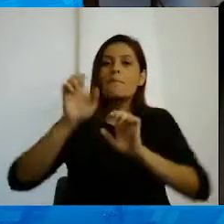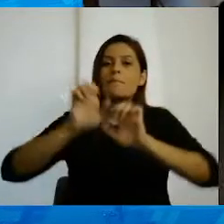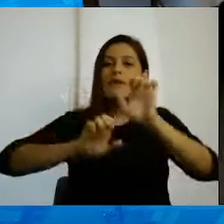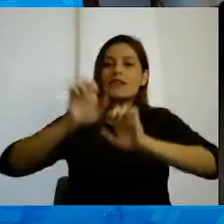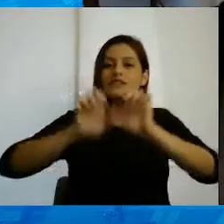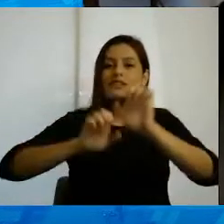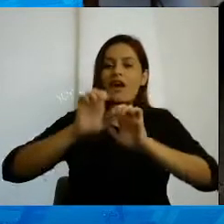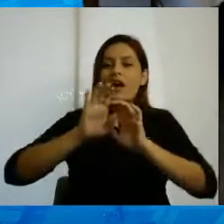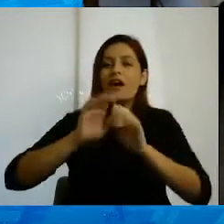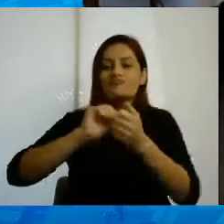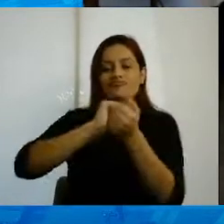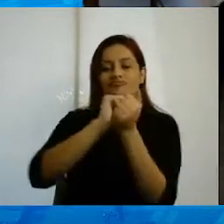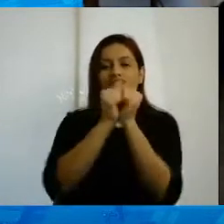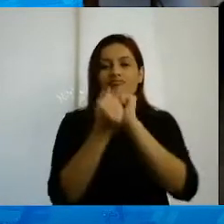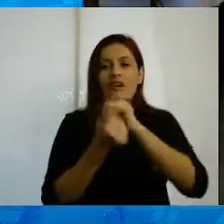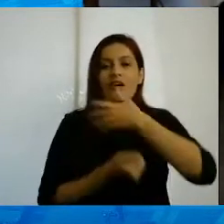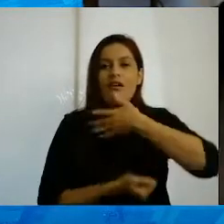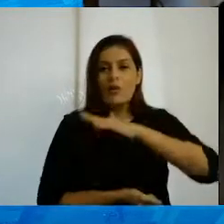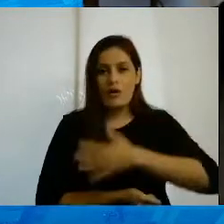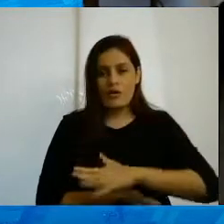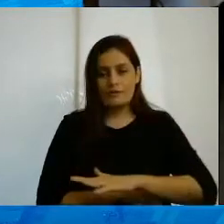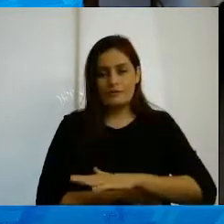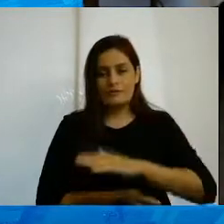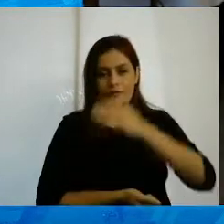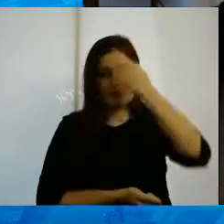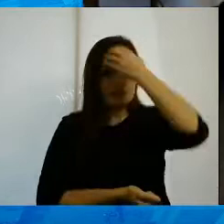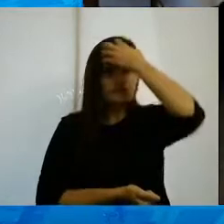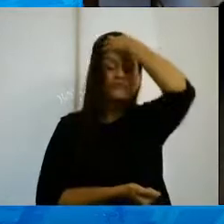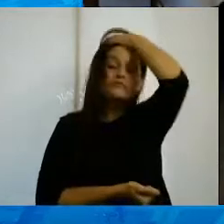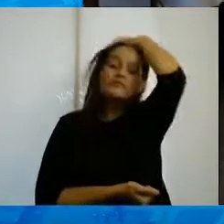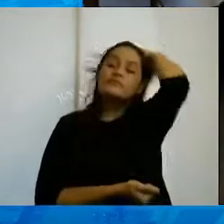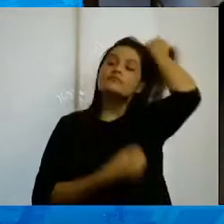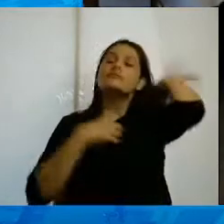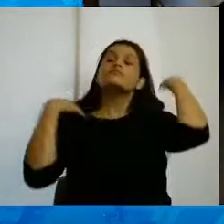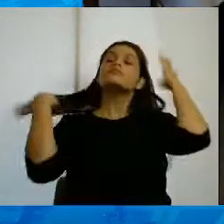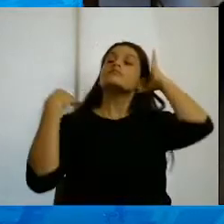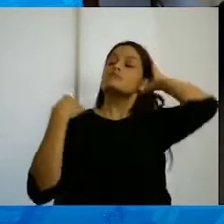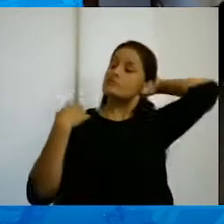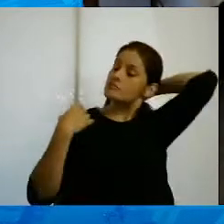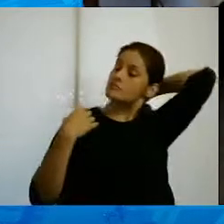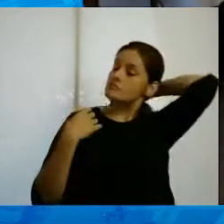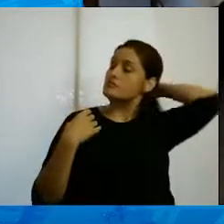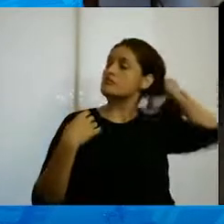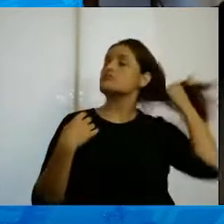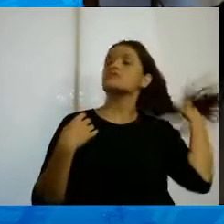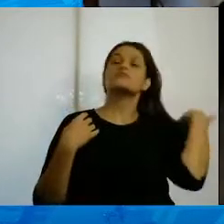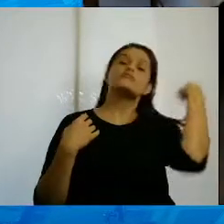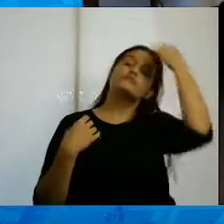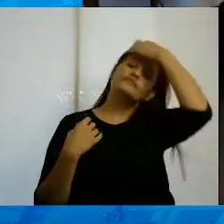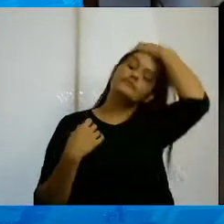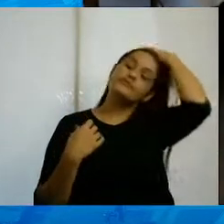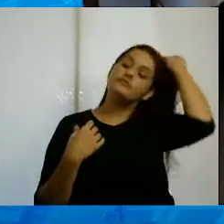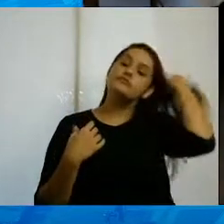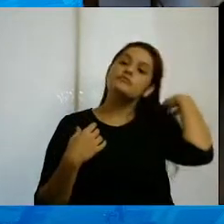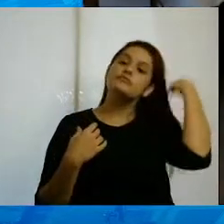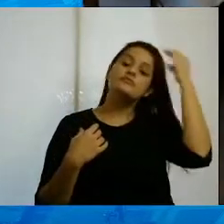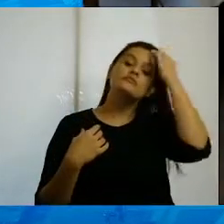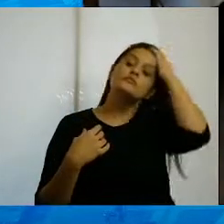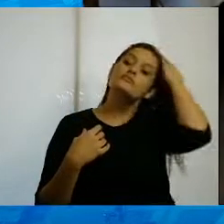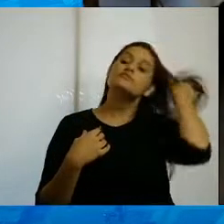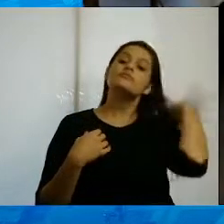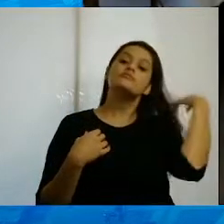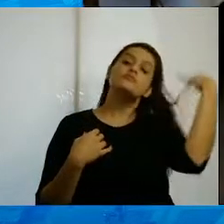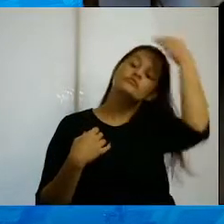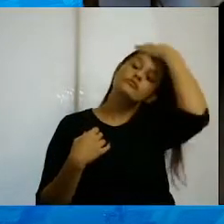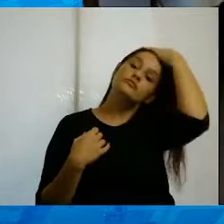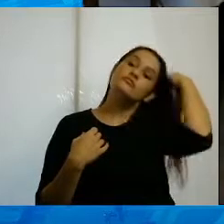otro, alcaldesa, que la saludan un comité que se formó hace algunos días en Ulmén, en Loma